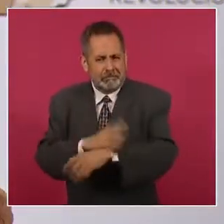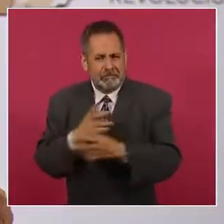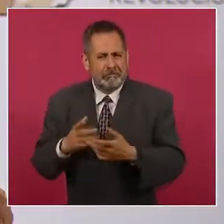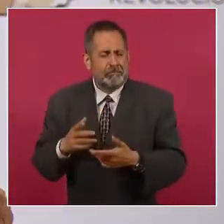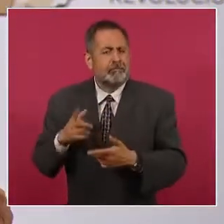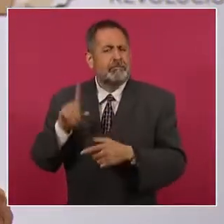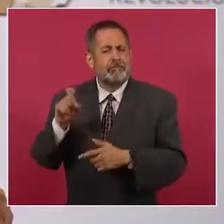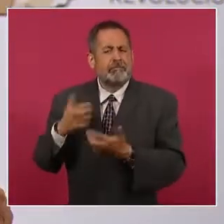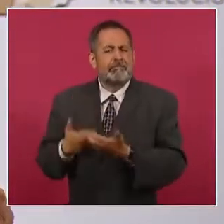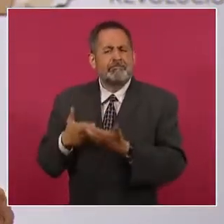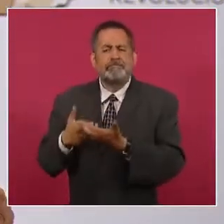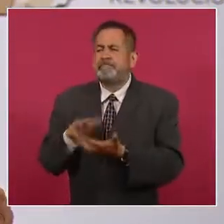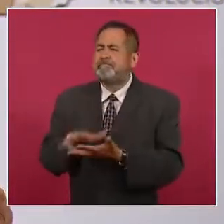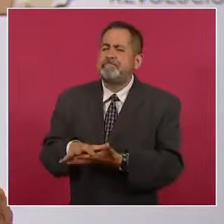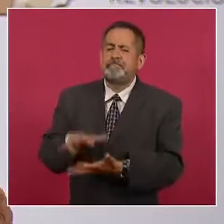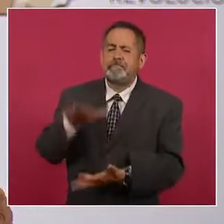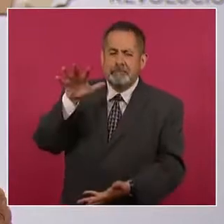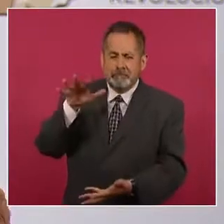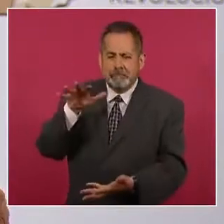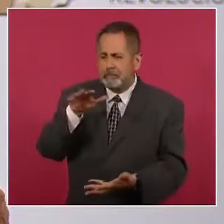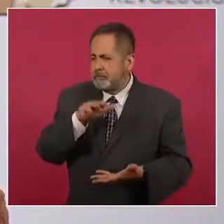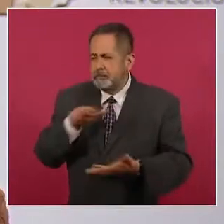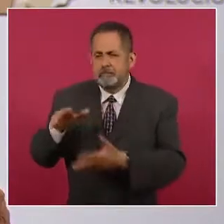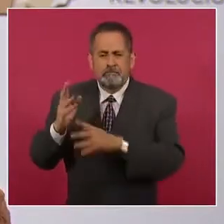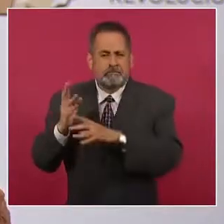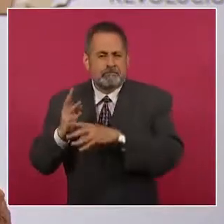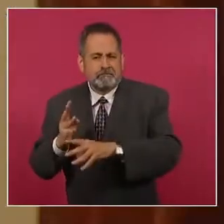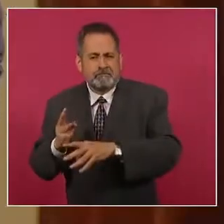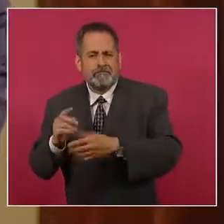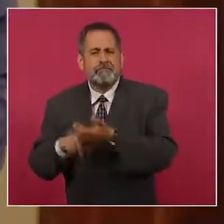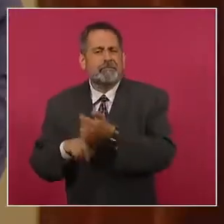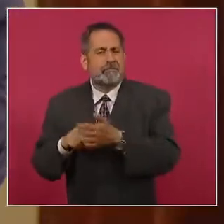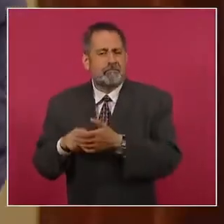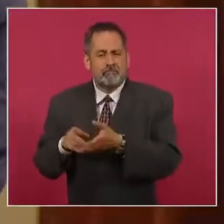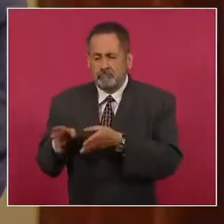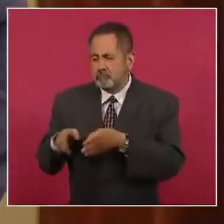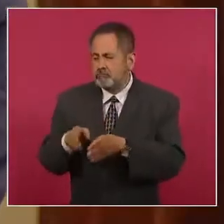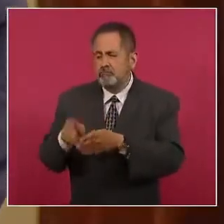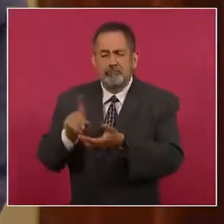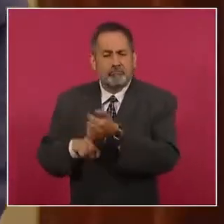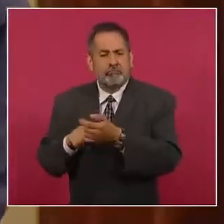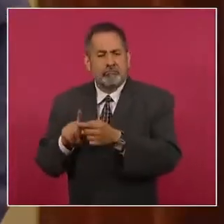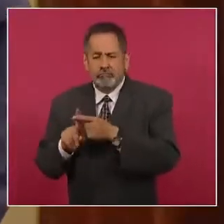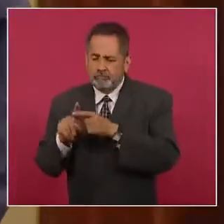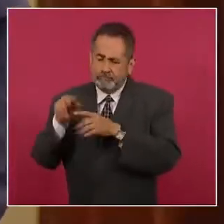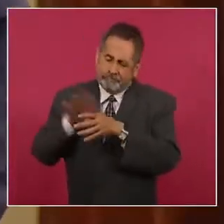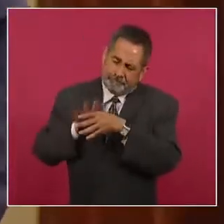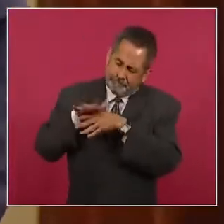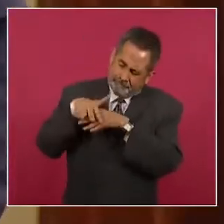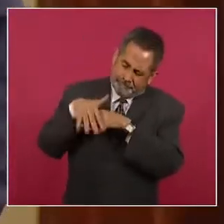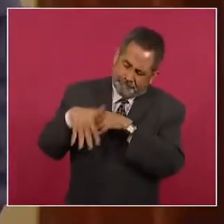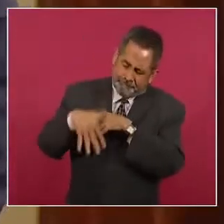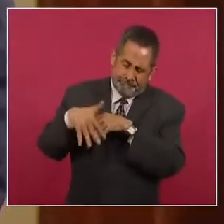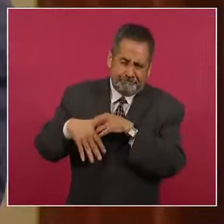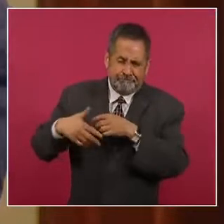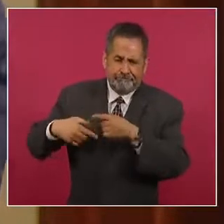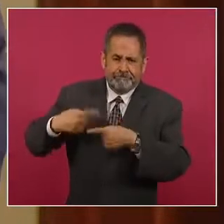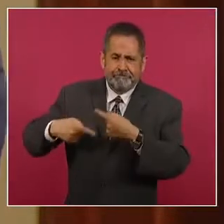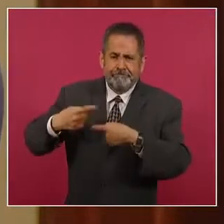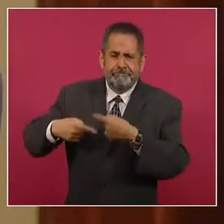almacena el agua y se conduce para que de